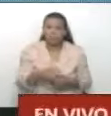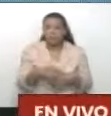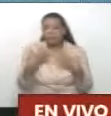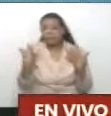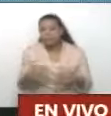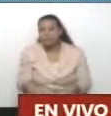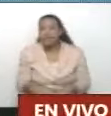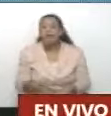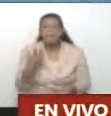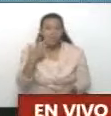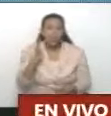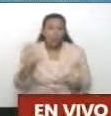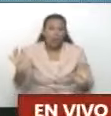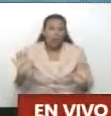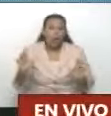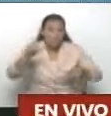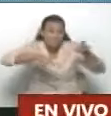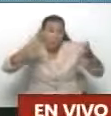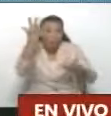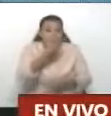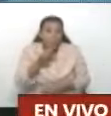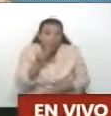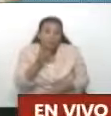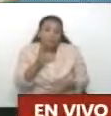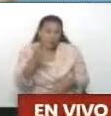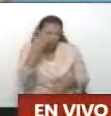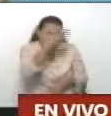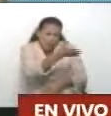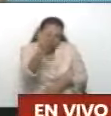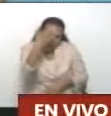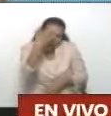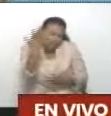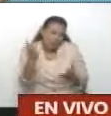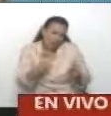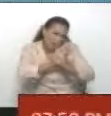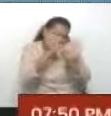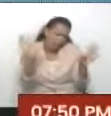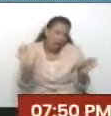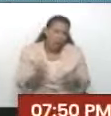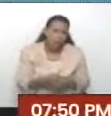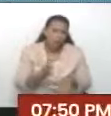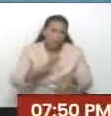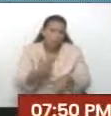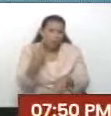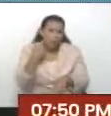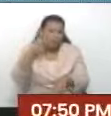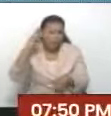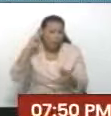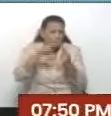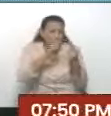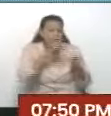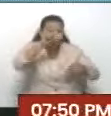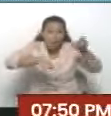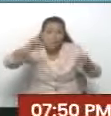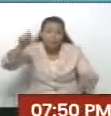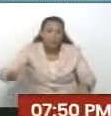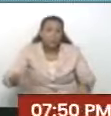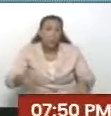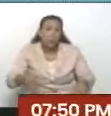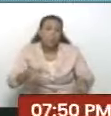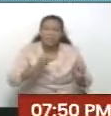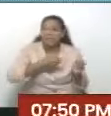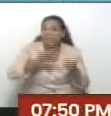buena parte grande, ustedes lo saben, porque ustedes tienen que conocer a algunos de los